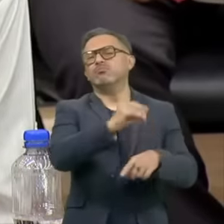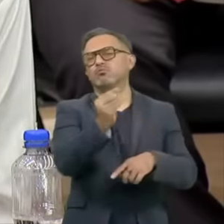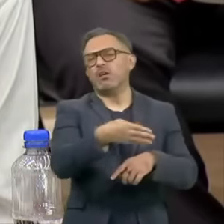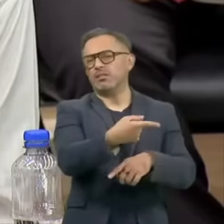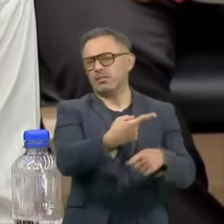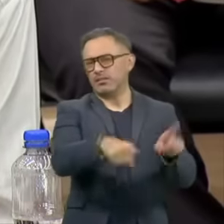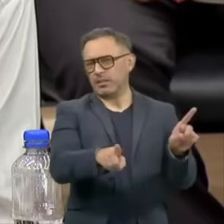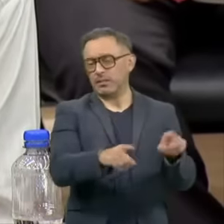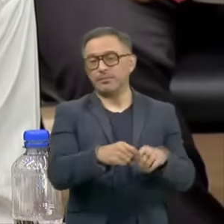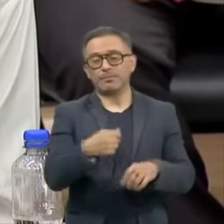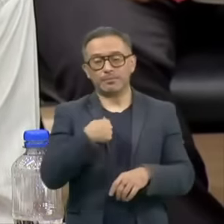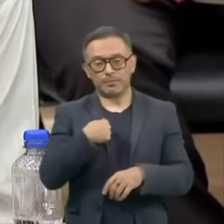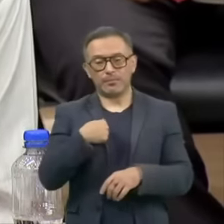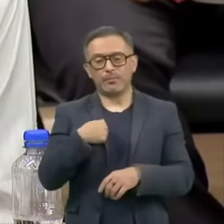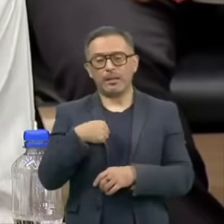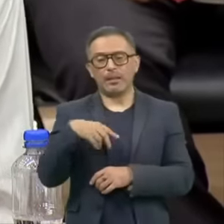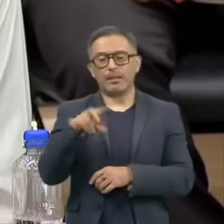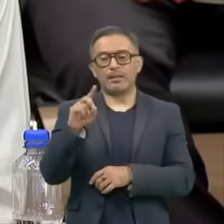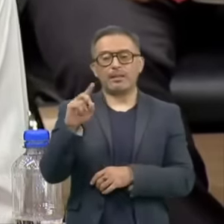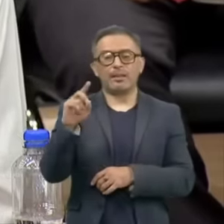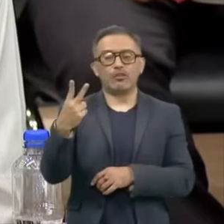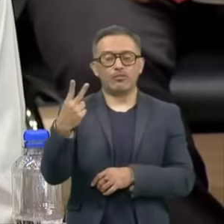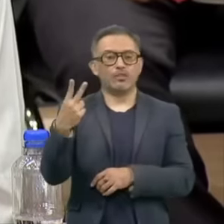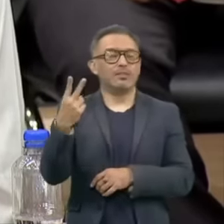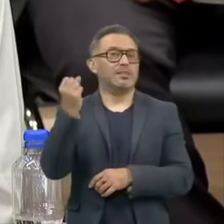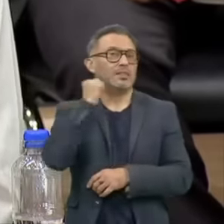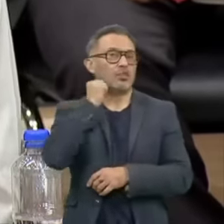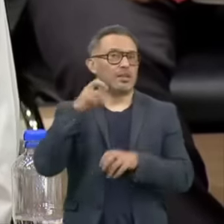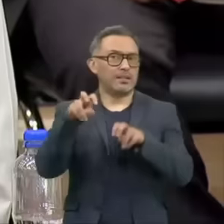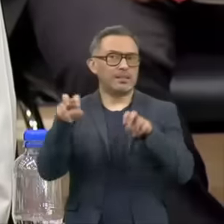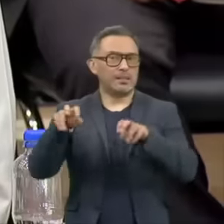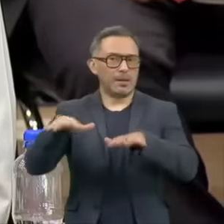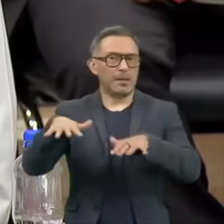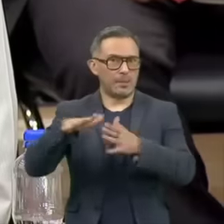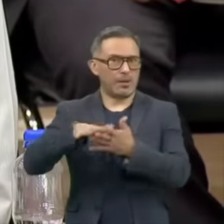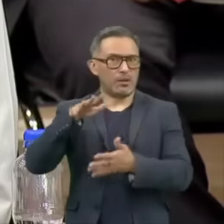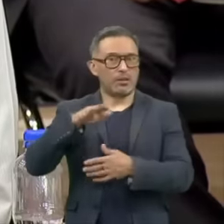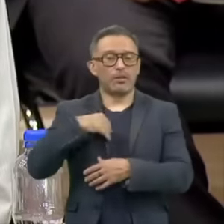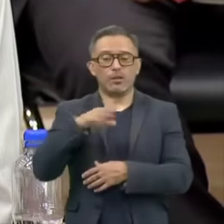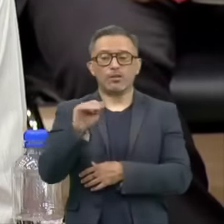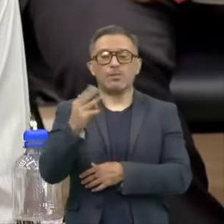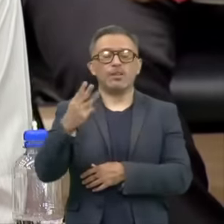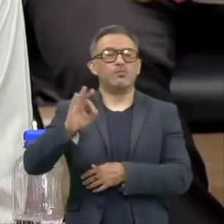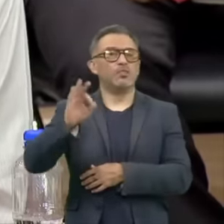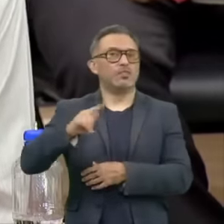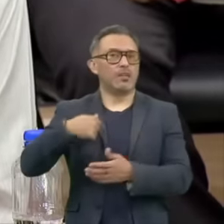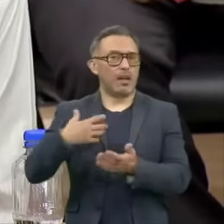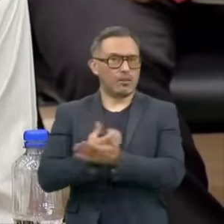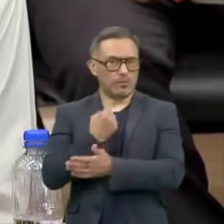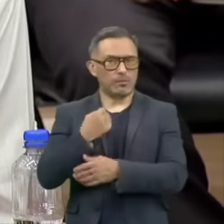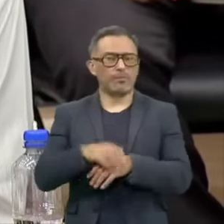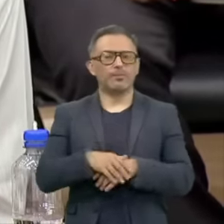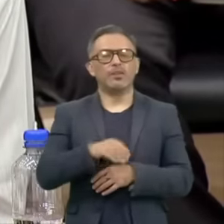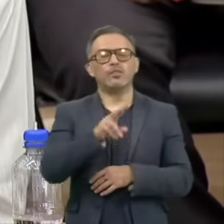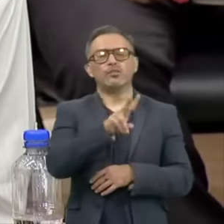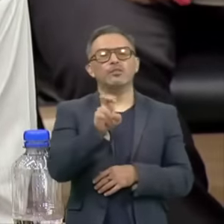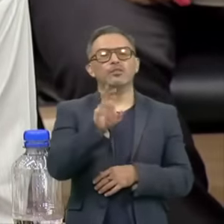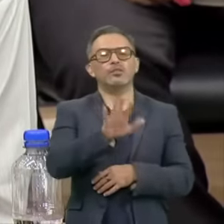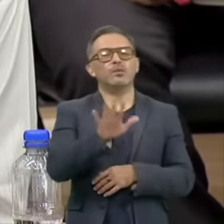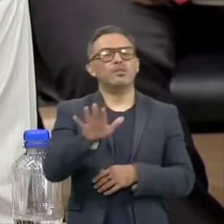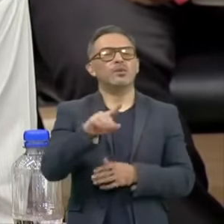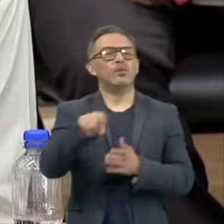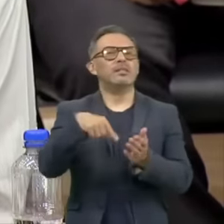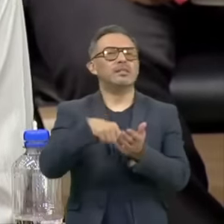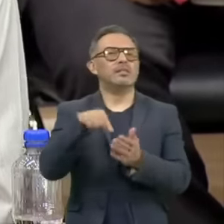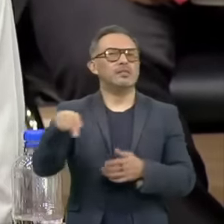ganamos 30 de 32 senadurías de mayoría, el 93%. Ganamos 255 distritos